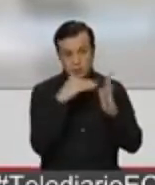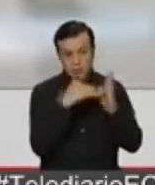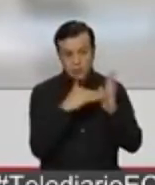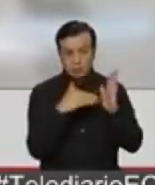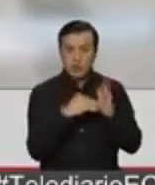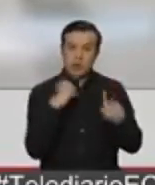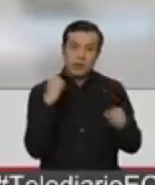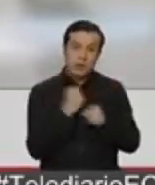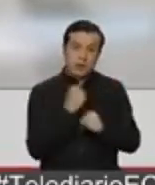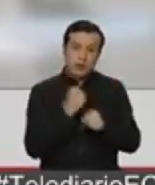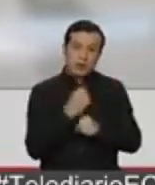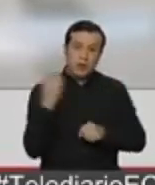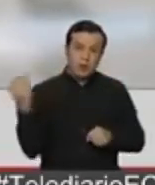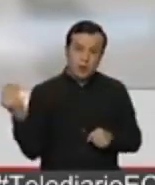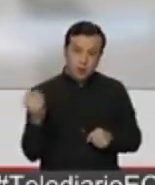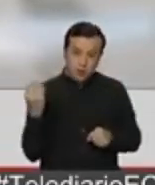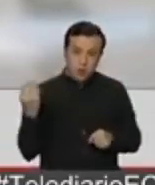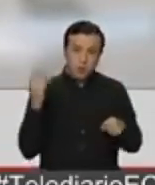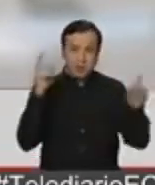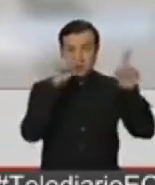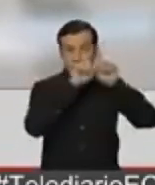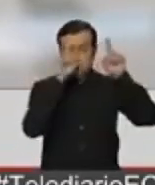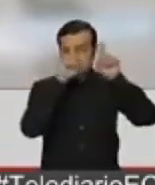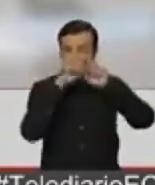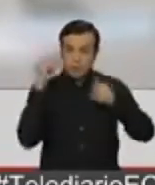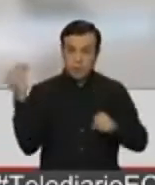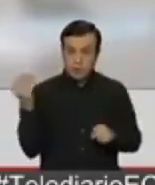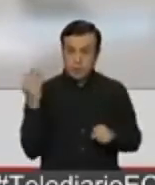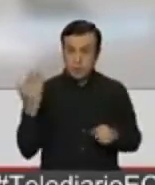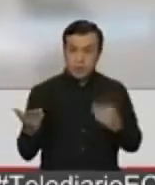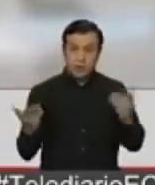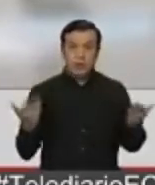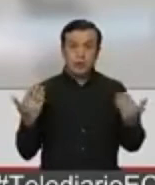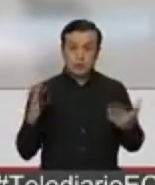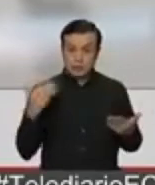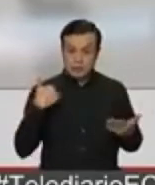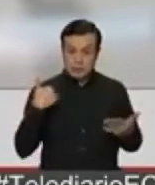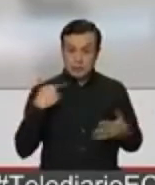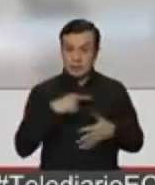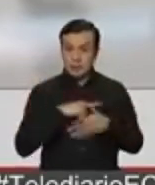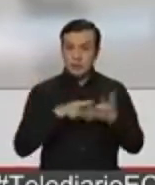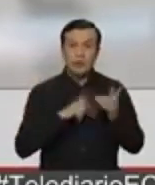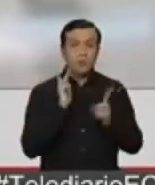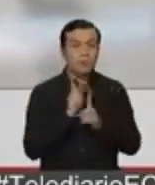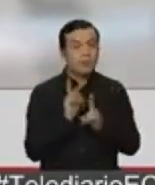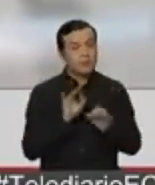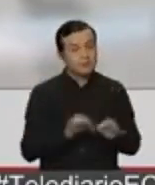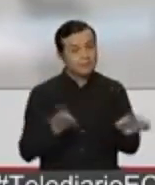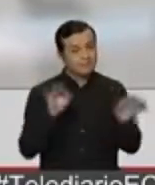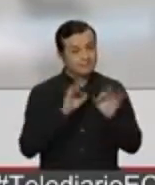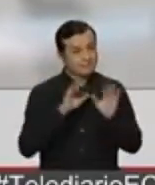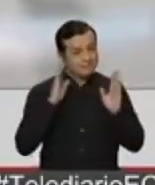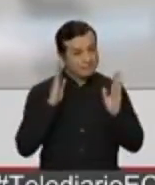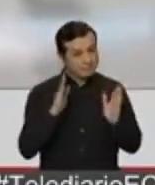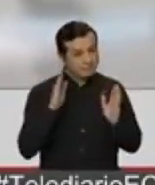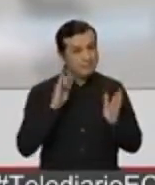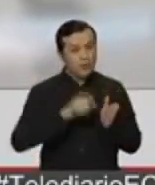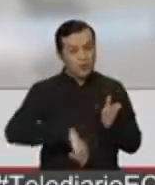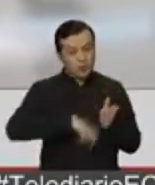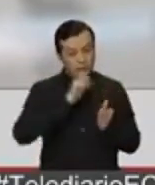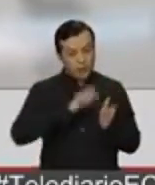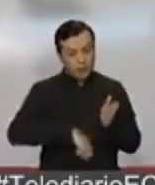joven que permitan a las empresarios ya los jóvenes poder tener ese aspecto necesario para poder ser contratados